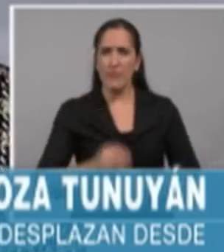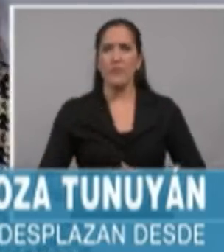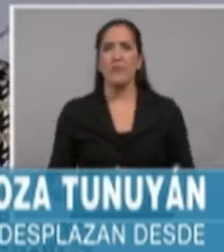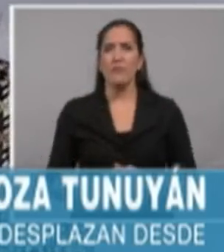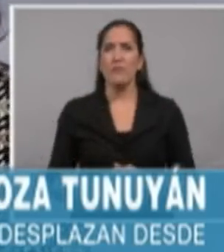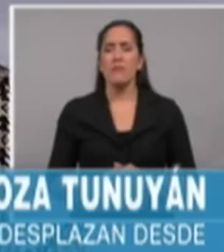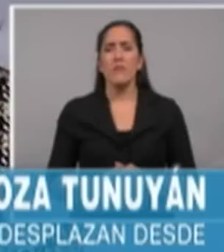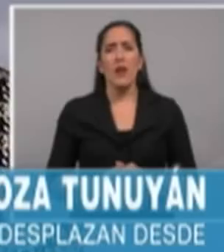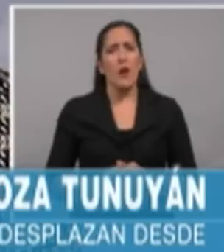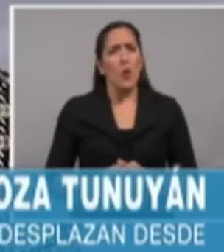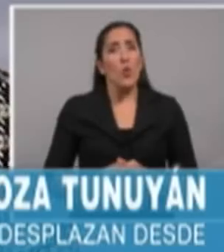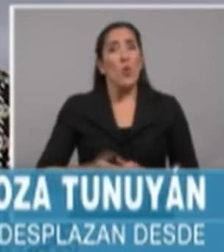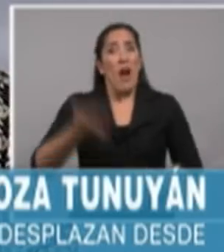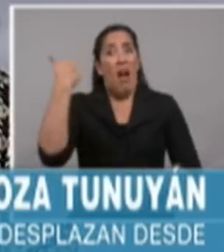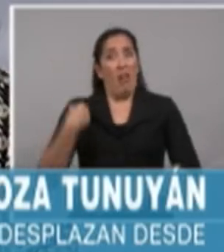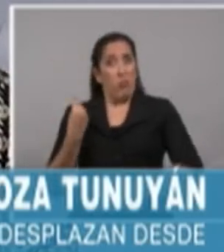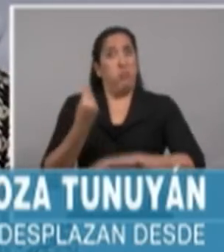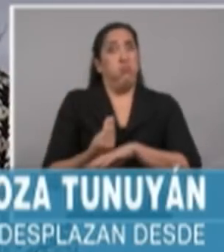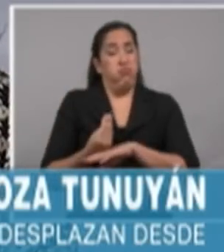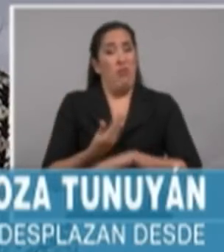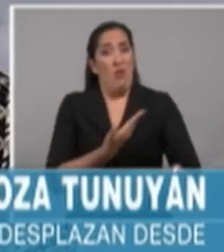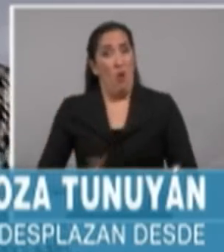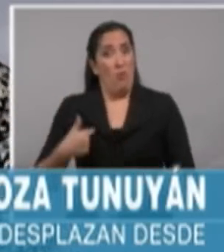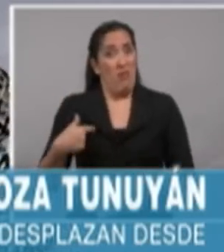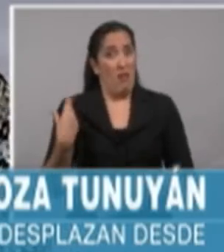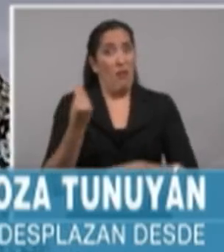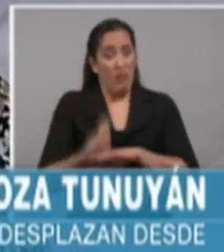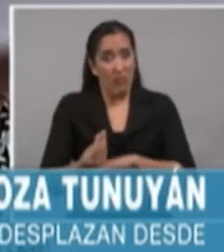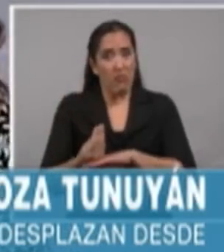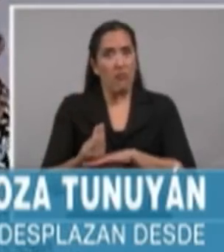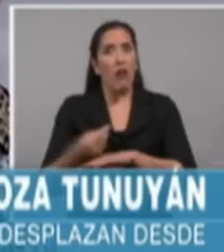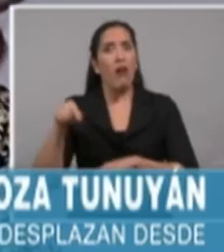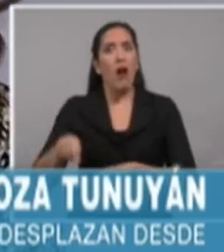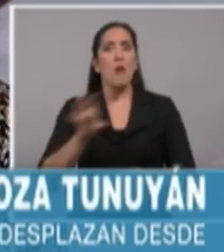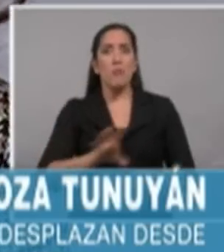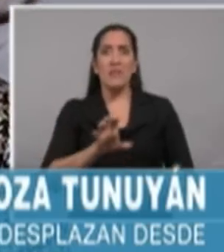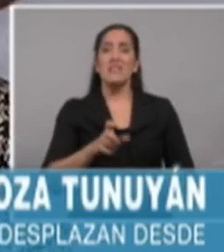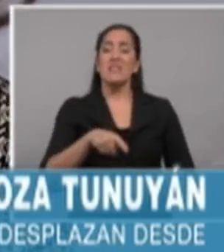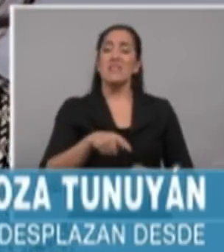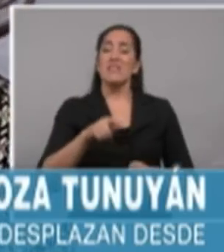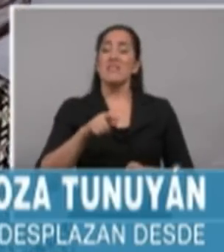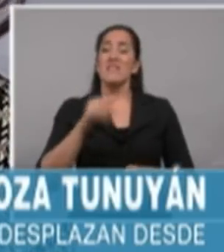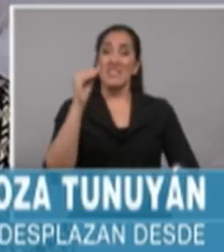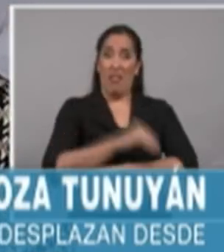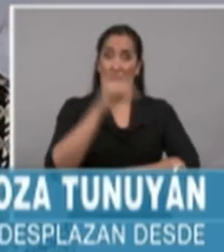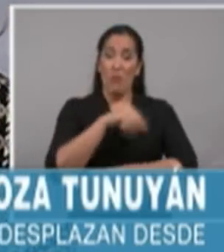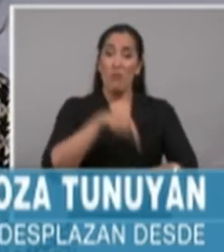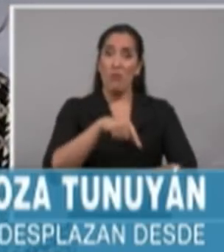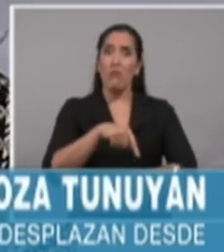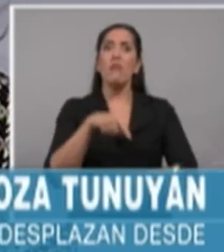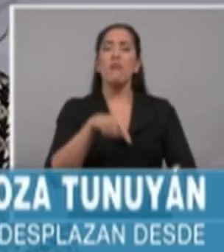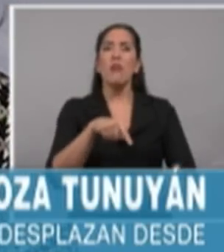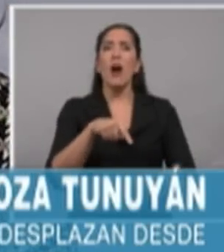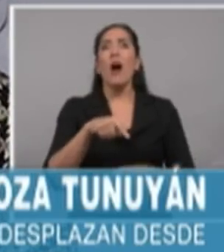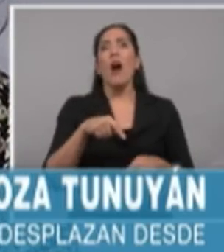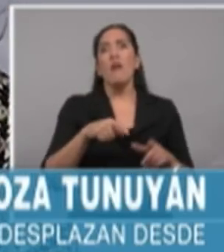que faltaba muchísimo cuando llegamos al gobierno. En mi provincia, en Santa Cruz, que es la segunda más extensa de